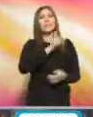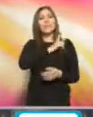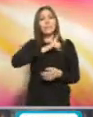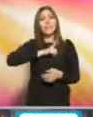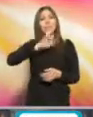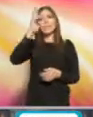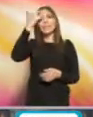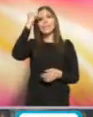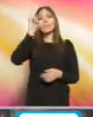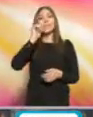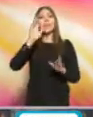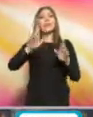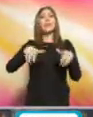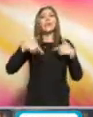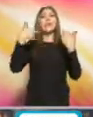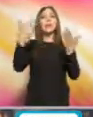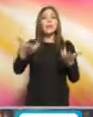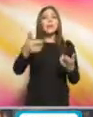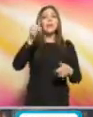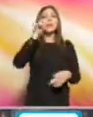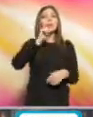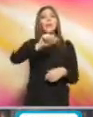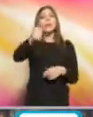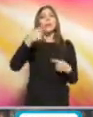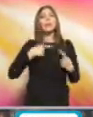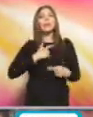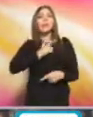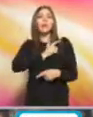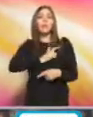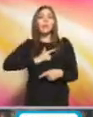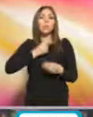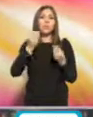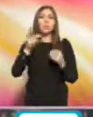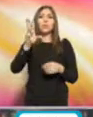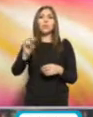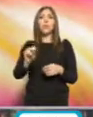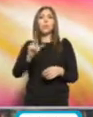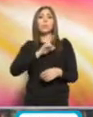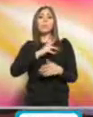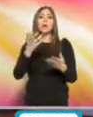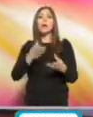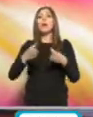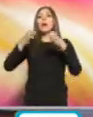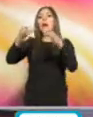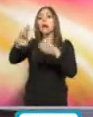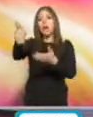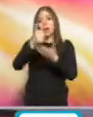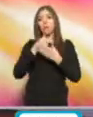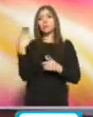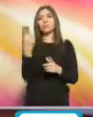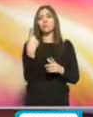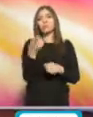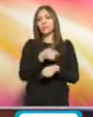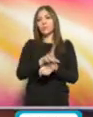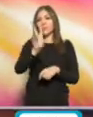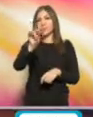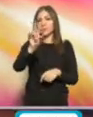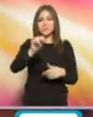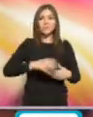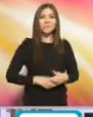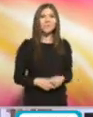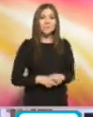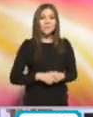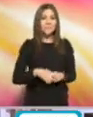que los regalos se hacen para que la otra persona los disfrute. No es para que me hagas mi malteada todos los días. Claro. Exactamente. Oye, Clau, y todos estos planes,